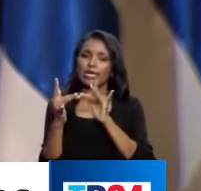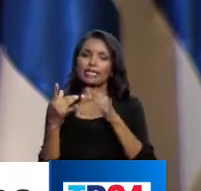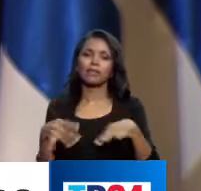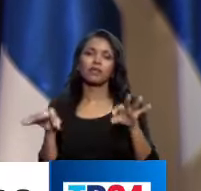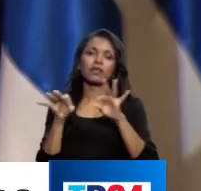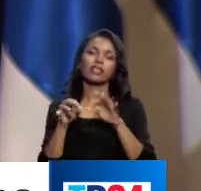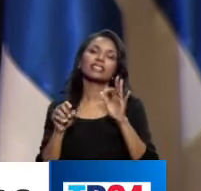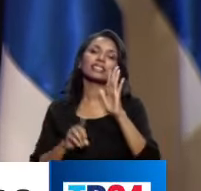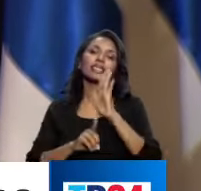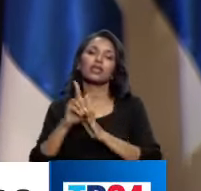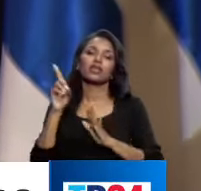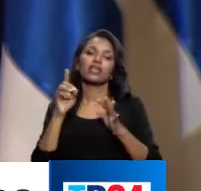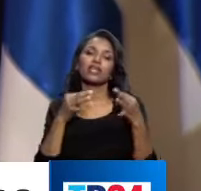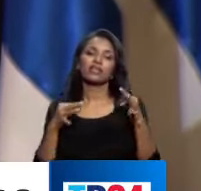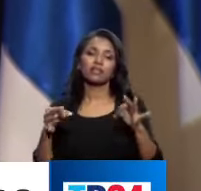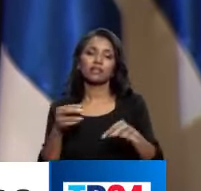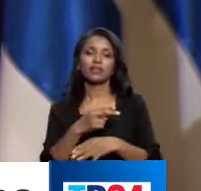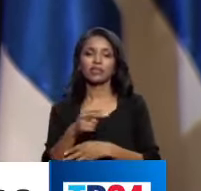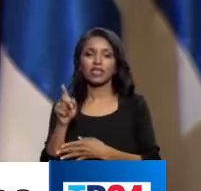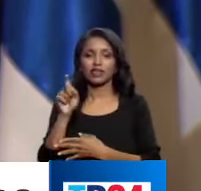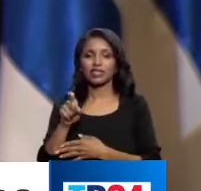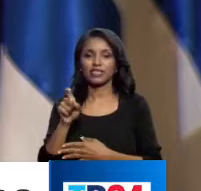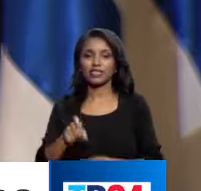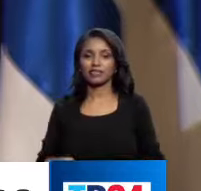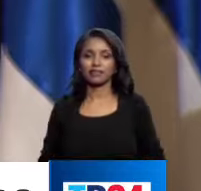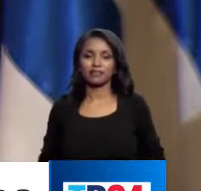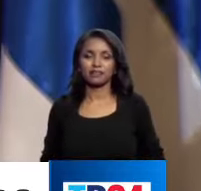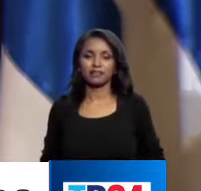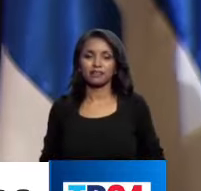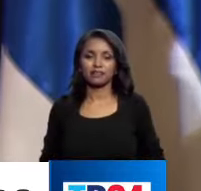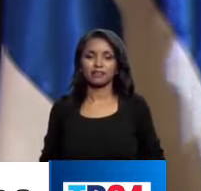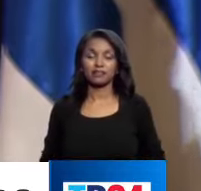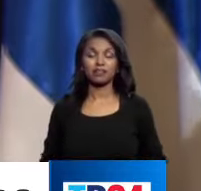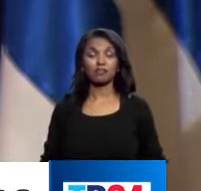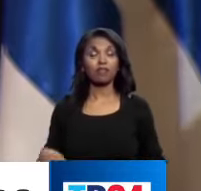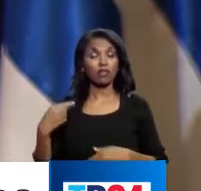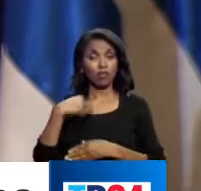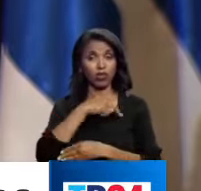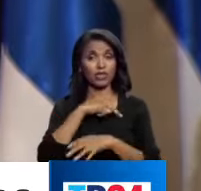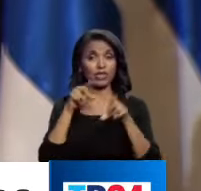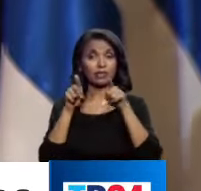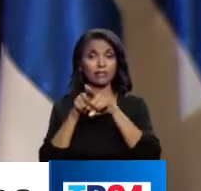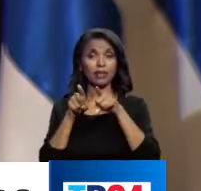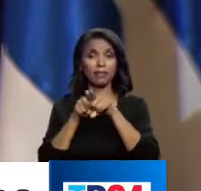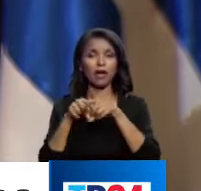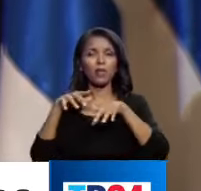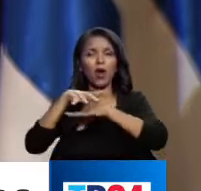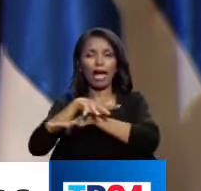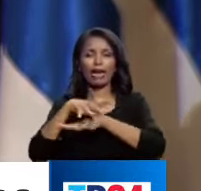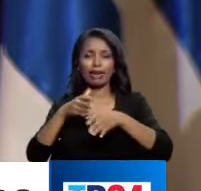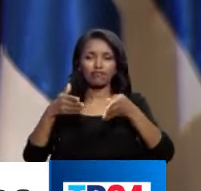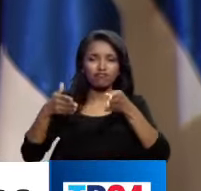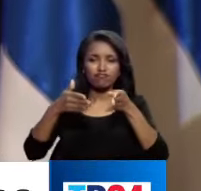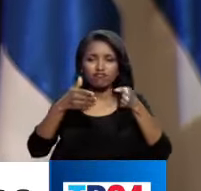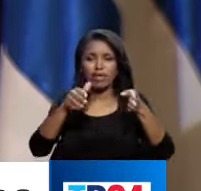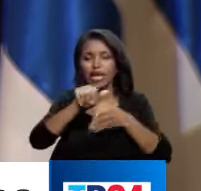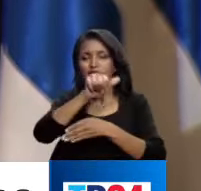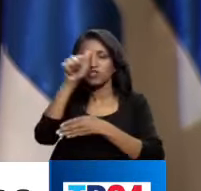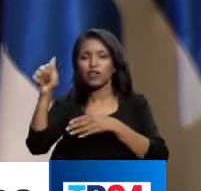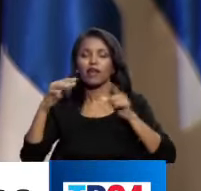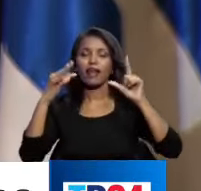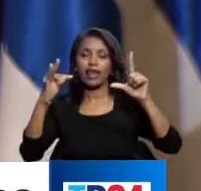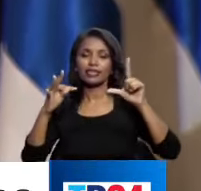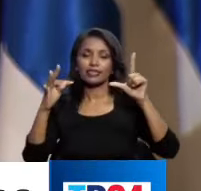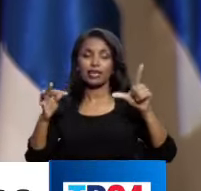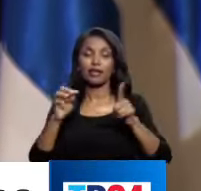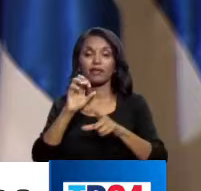desarrolle el turismo que tanto lo necesitan. Y vamos a buscar esa carretera de Azuero, Las Tablas